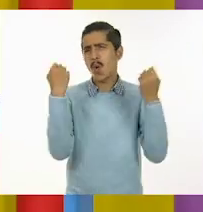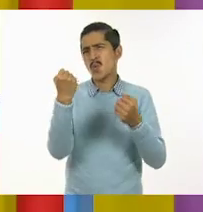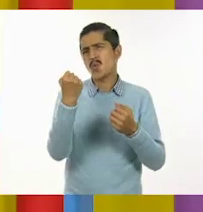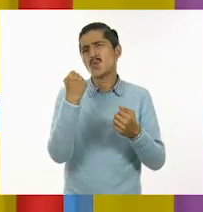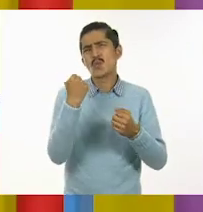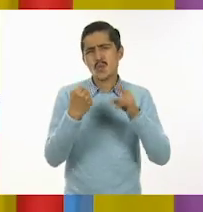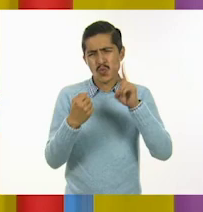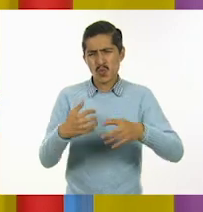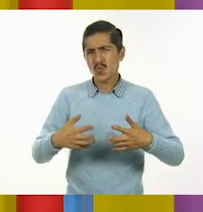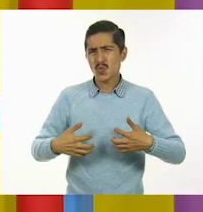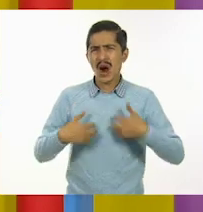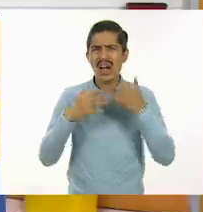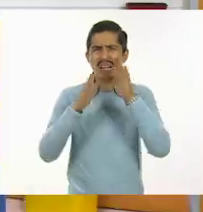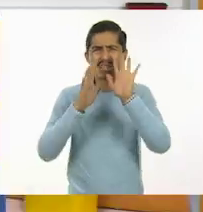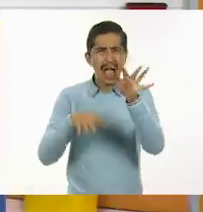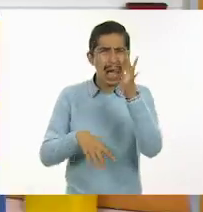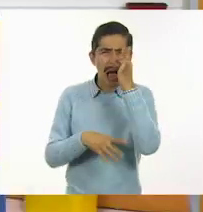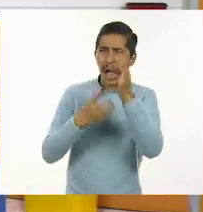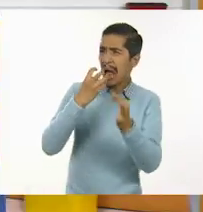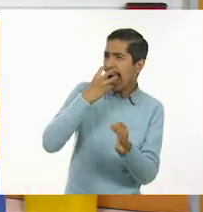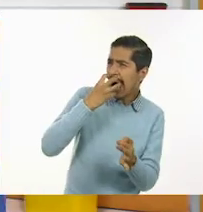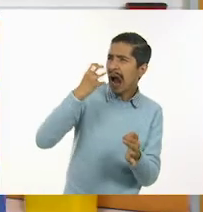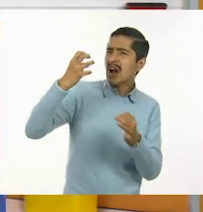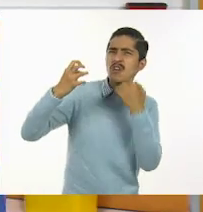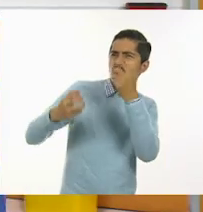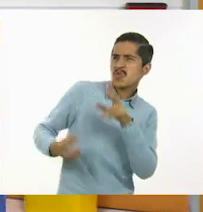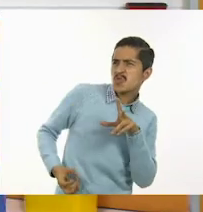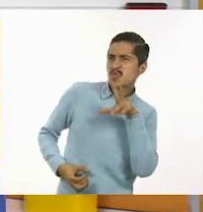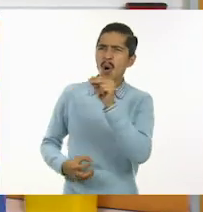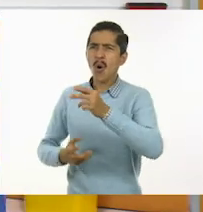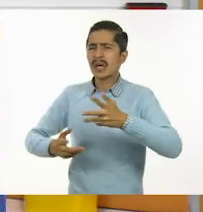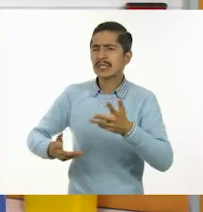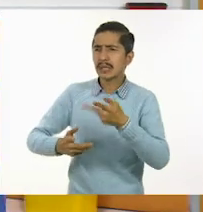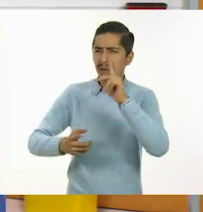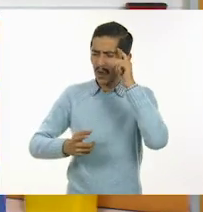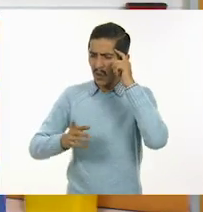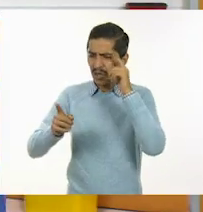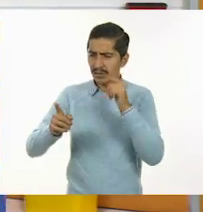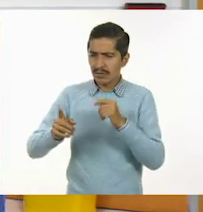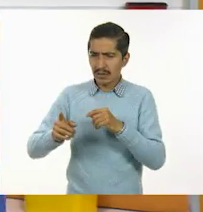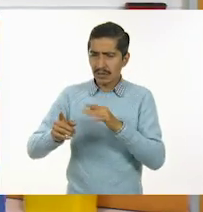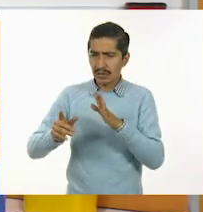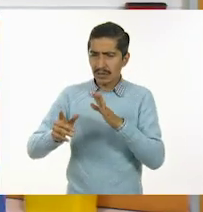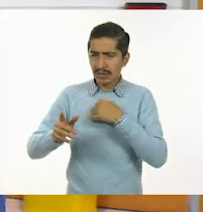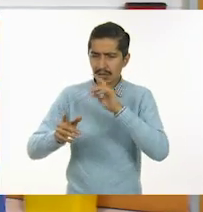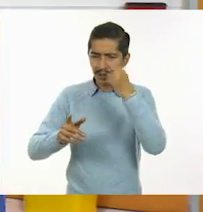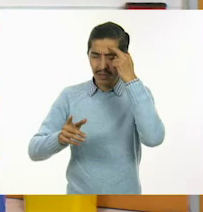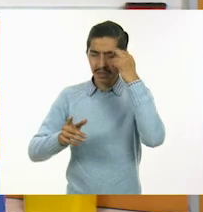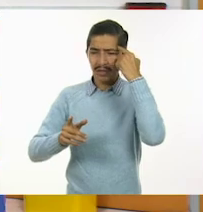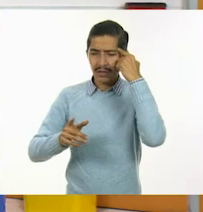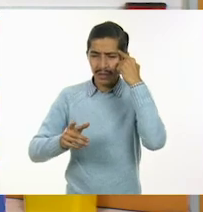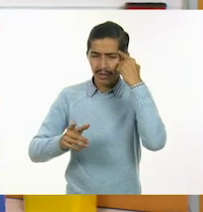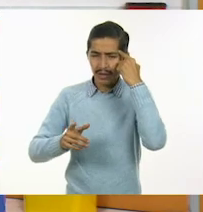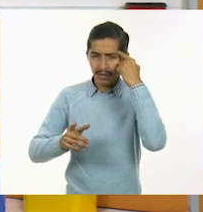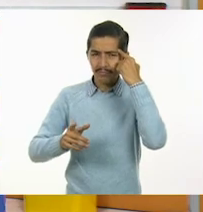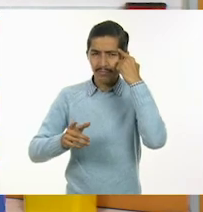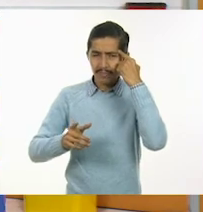muchísimo, y estaba a punto de gritarle que no lo haría, aunque ella se enojara, pero recordó lo que hemos platicado,